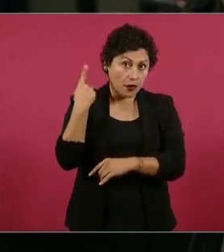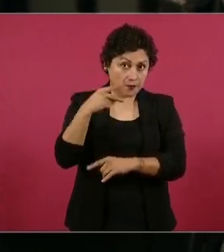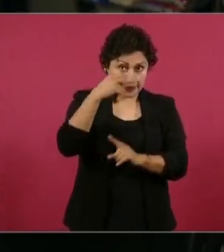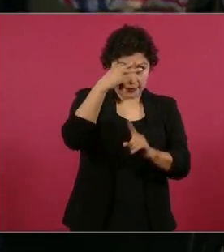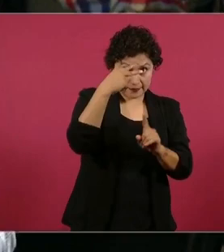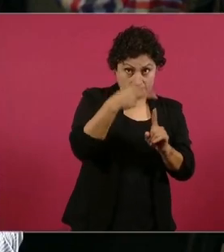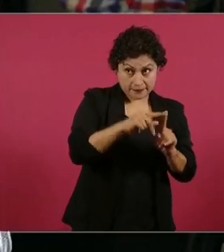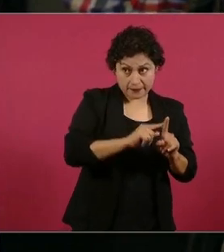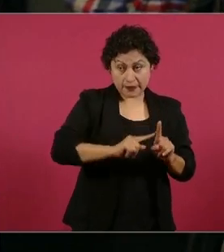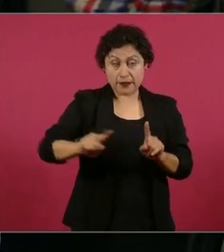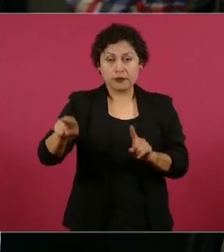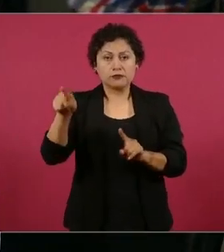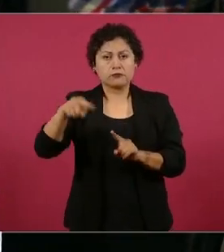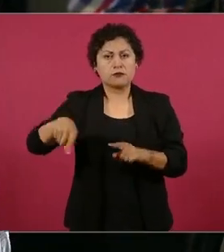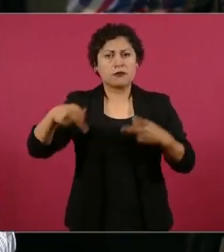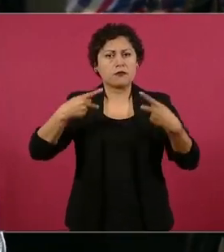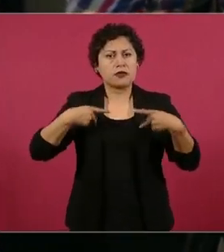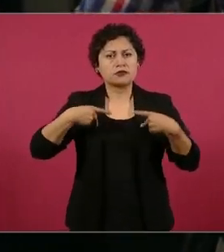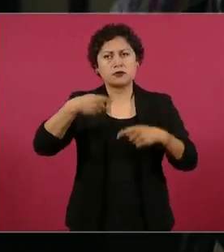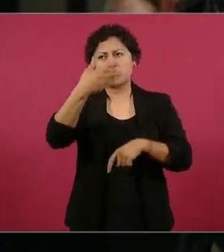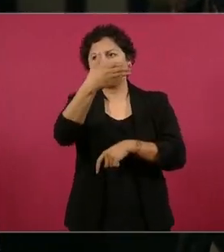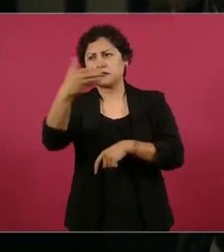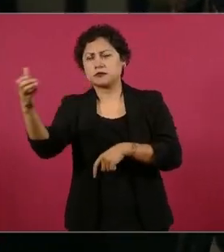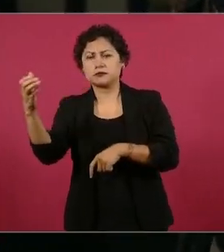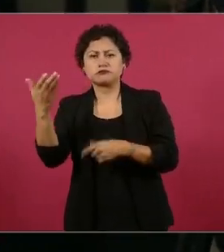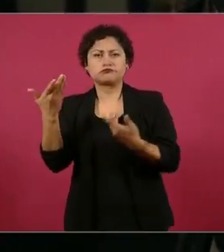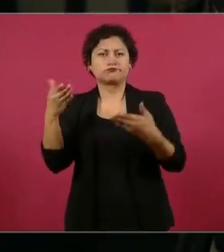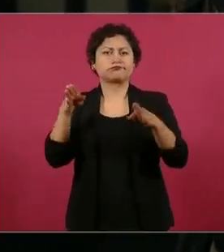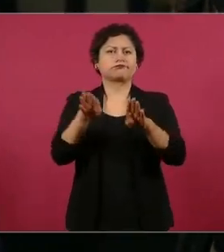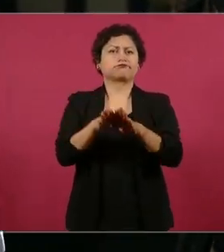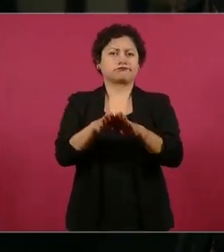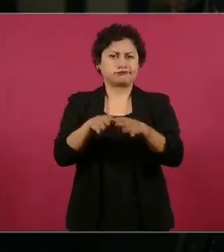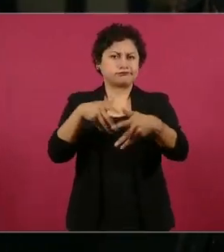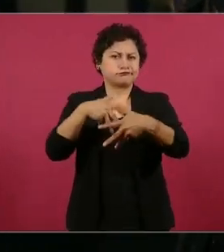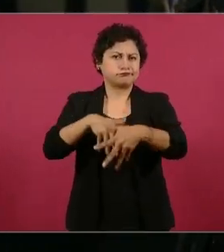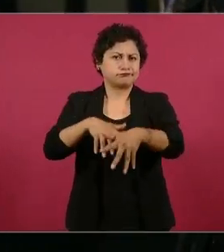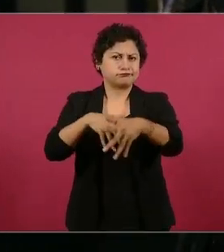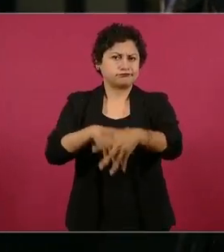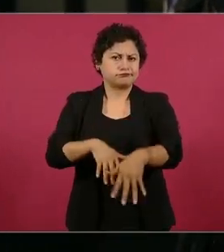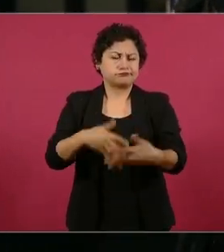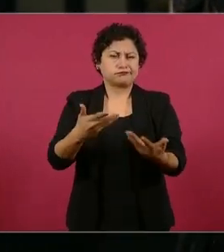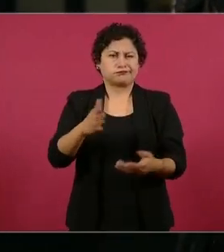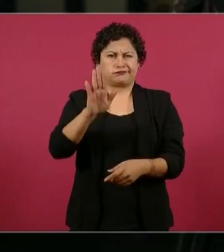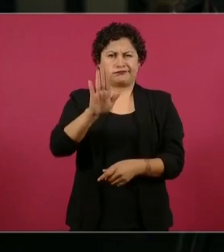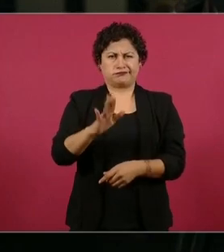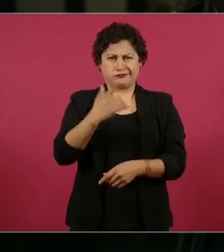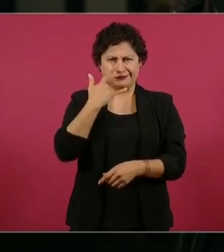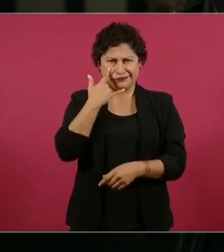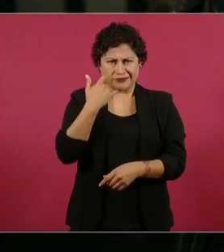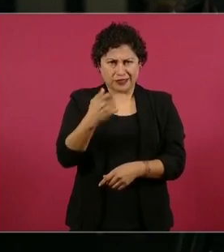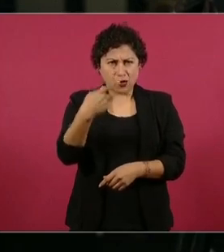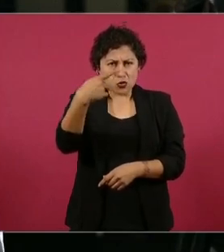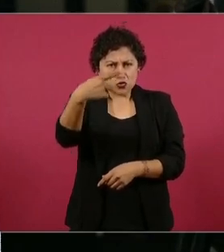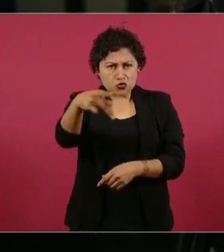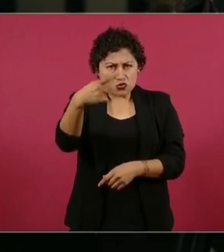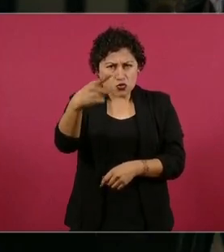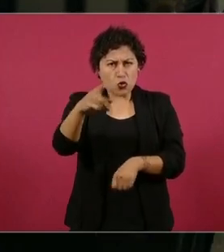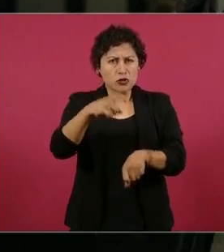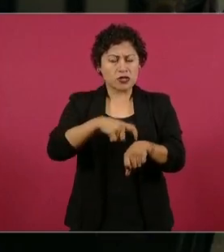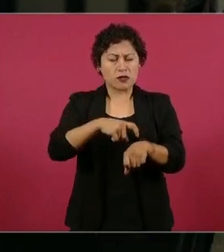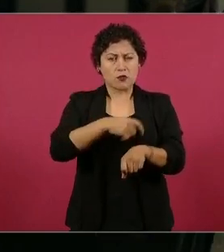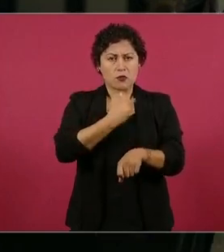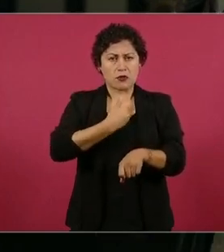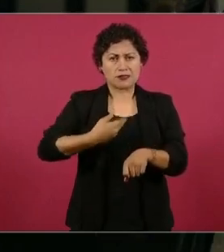están bloqueando y, bueno, llama la atención que a mes y medio de finalizar su gestión, pues estén realizando este tipo